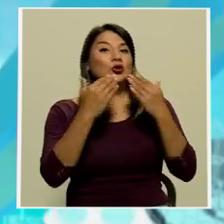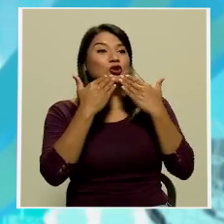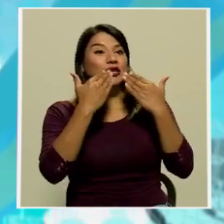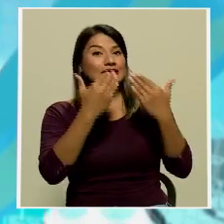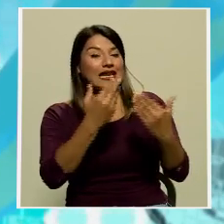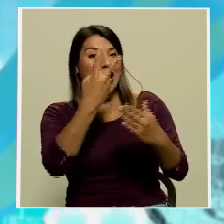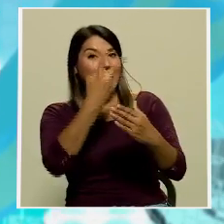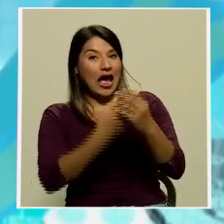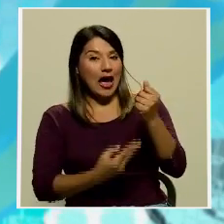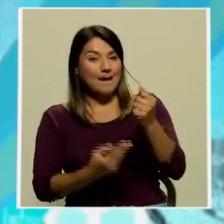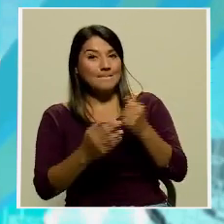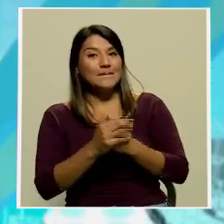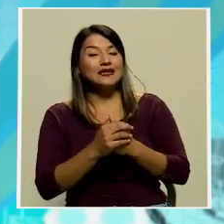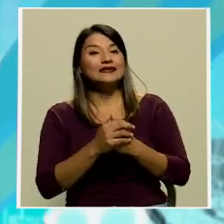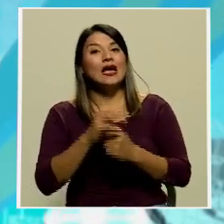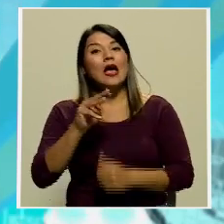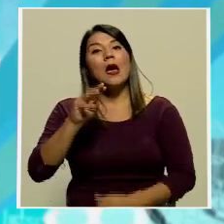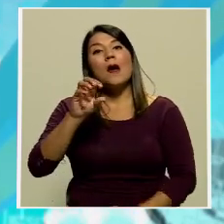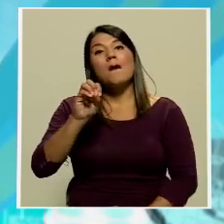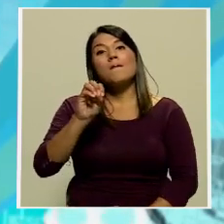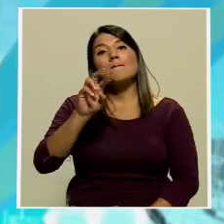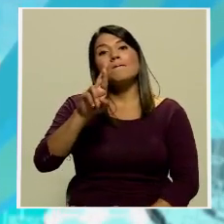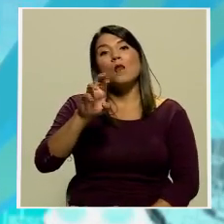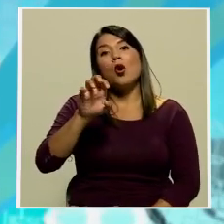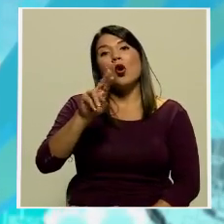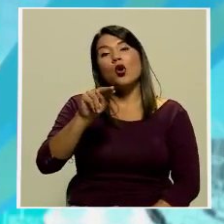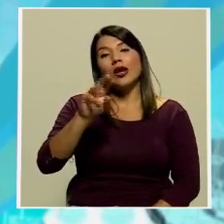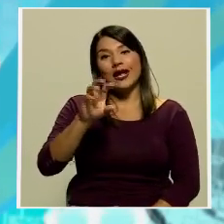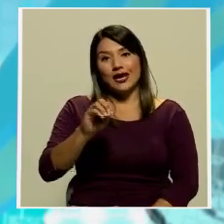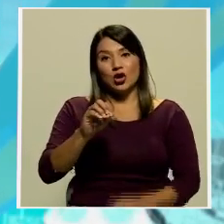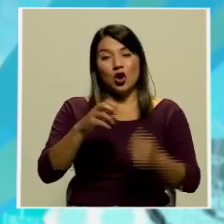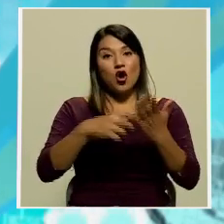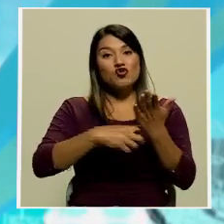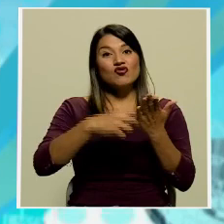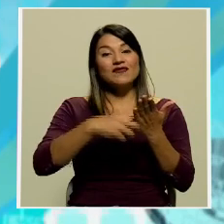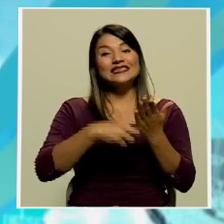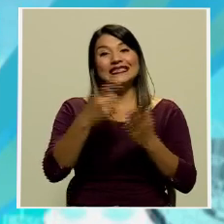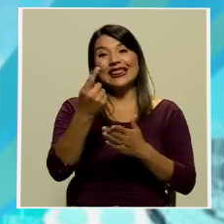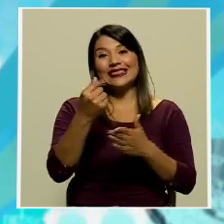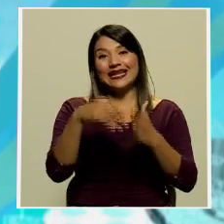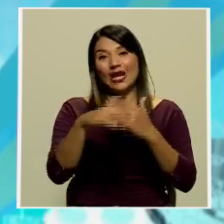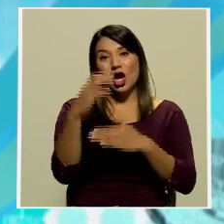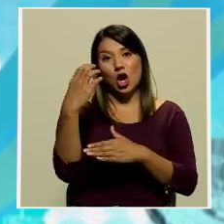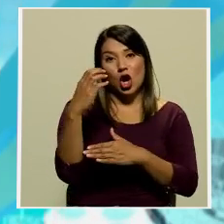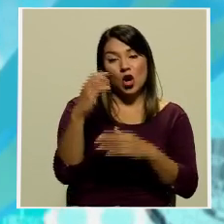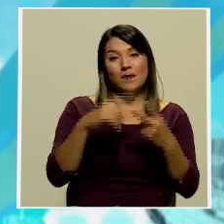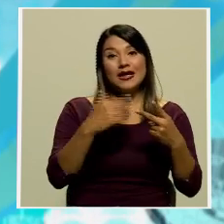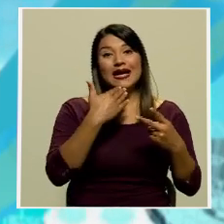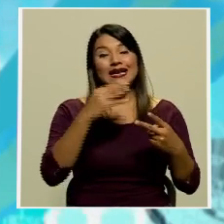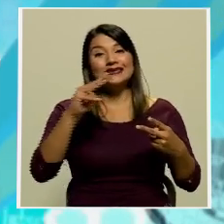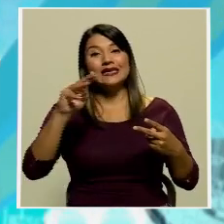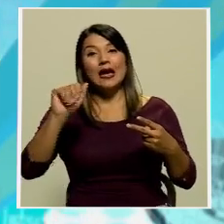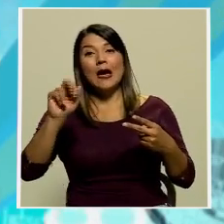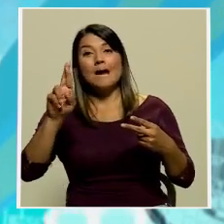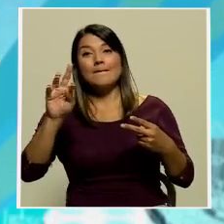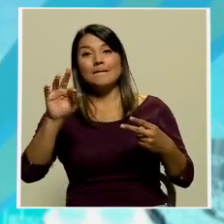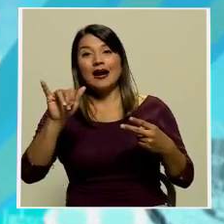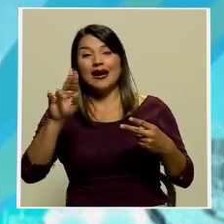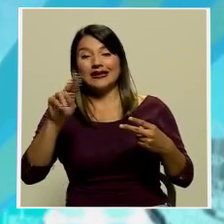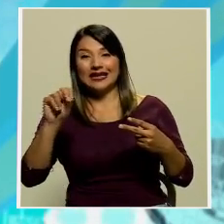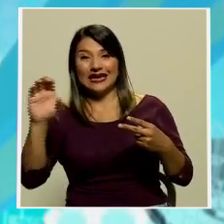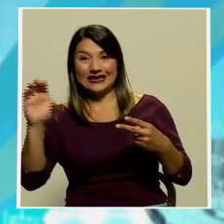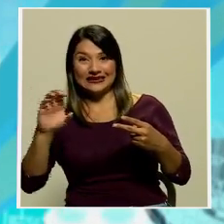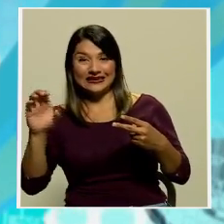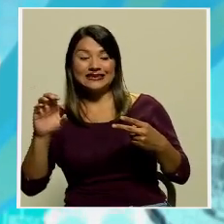a ambos, Aldemar Moreno de la revista Dinero en Colombia y a Martín Canenguícer